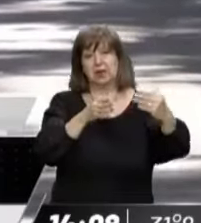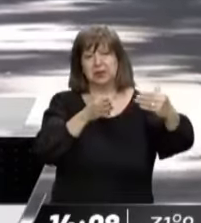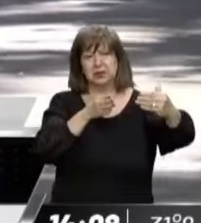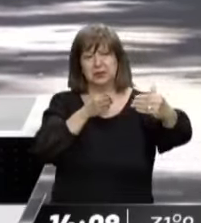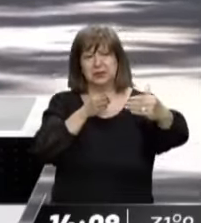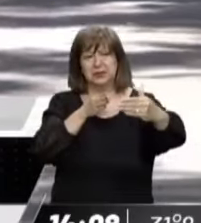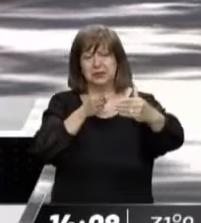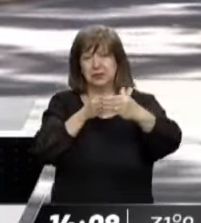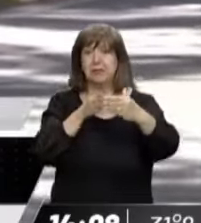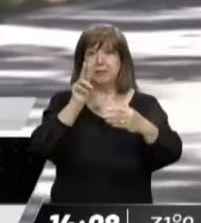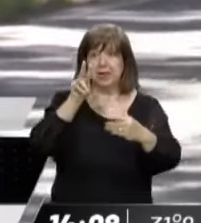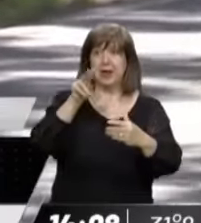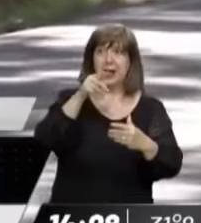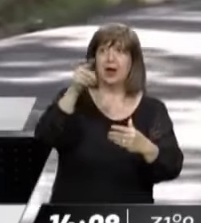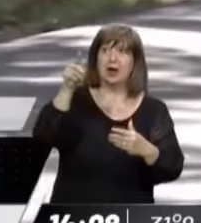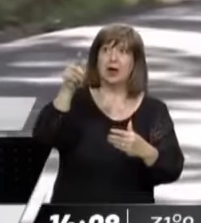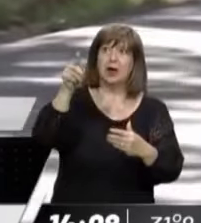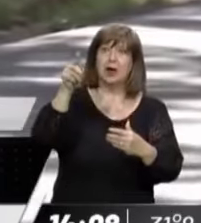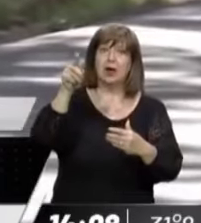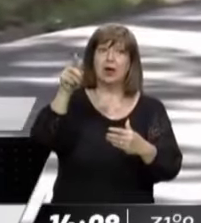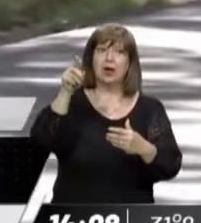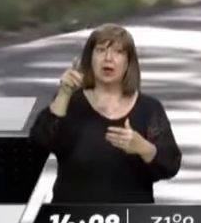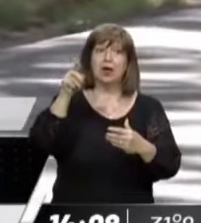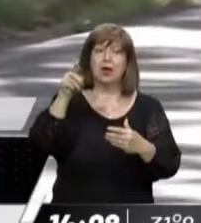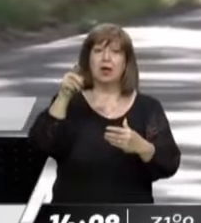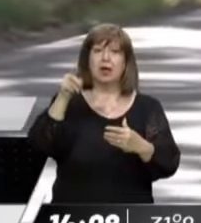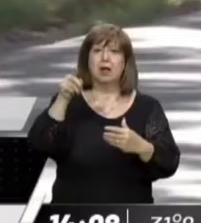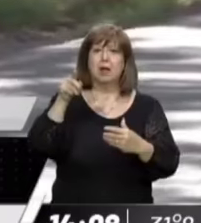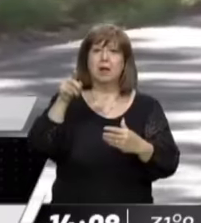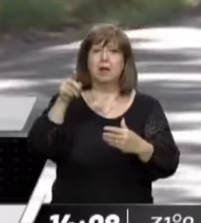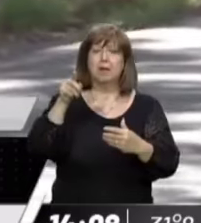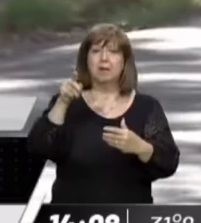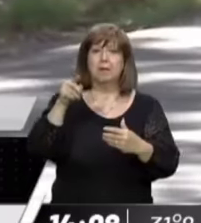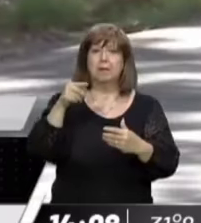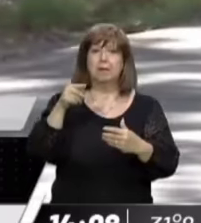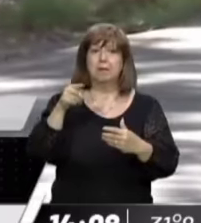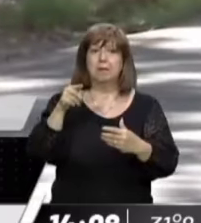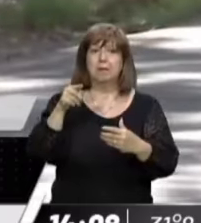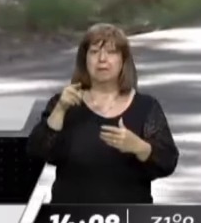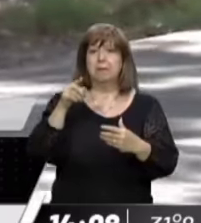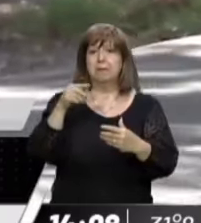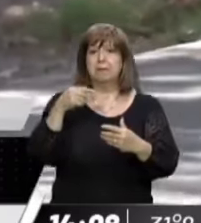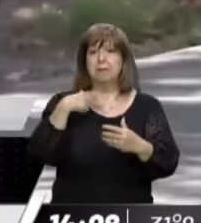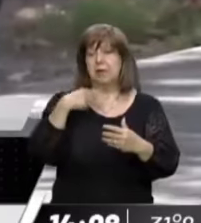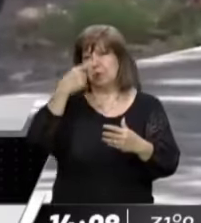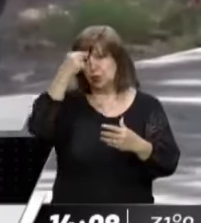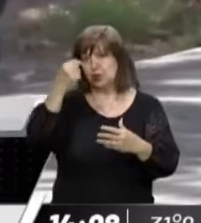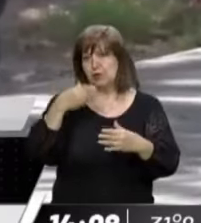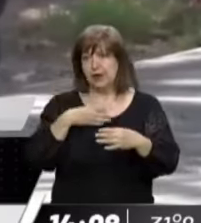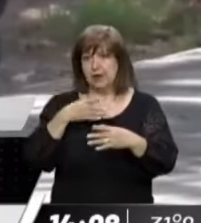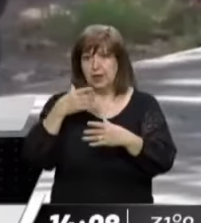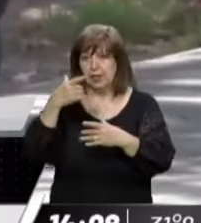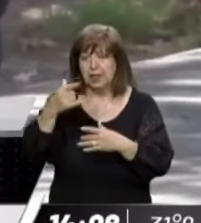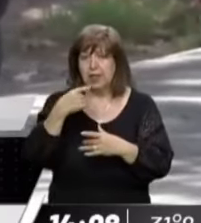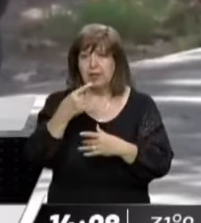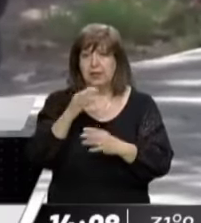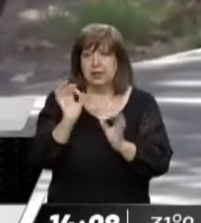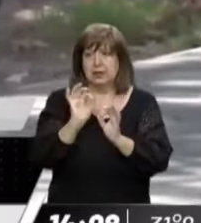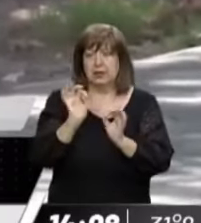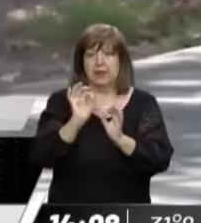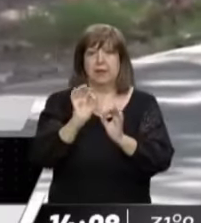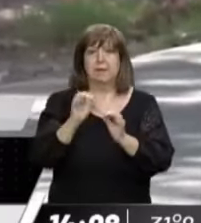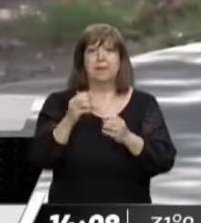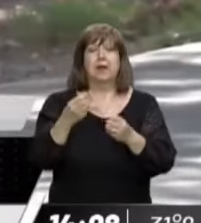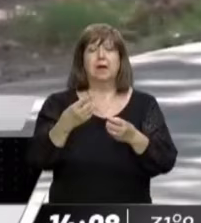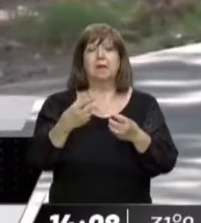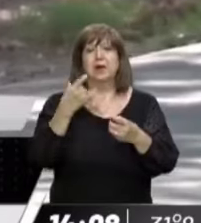acá seguramente pueden estar viendo el auto en donde el conductor sigue ahí. Recién me acerqué, me dijo que por favor, que por el momento no quería dar declaraciones. ¿Qué